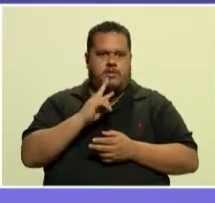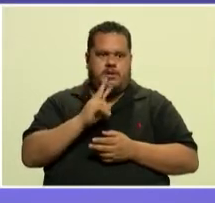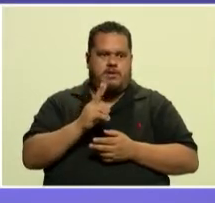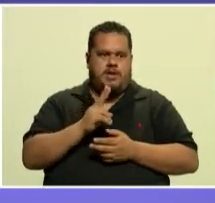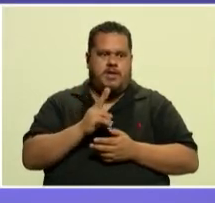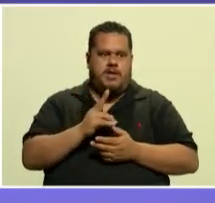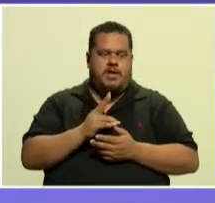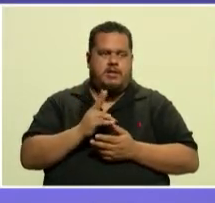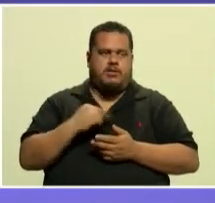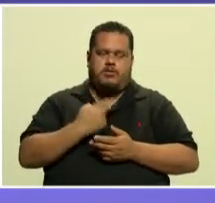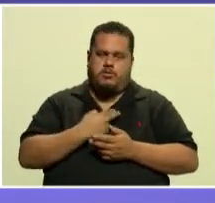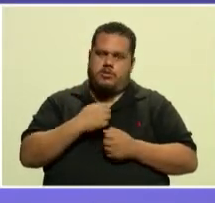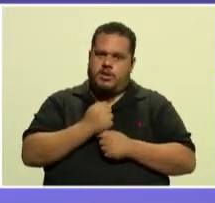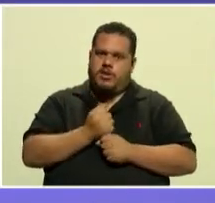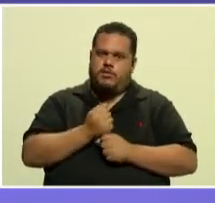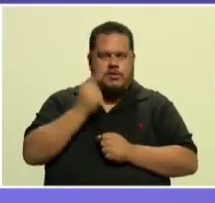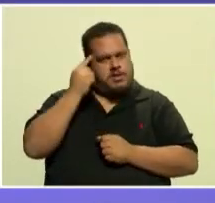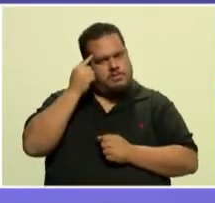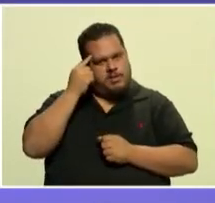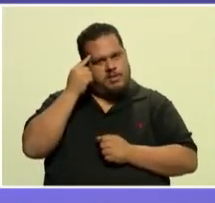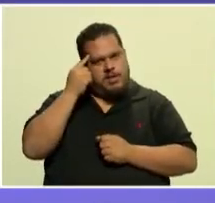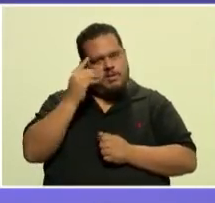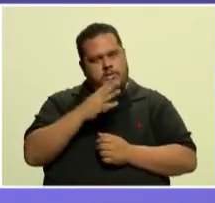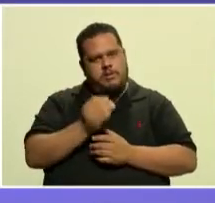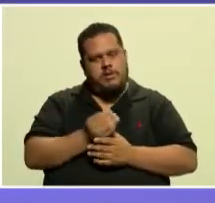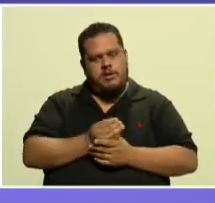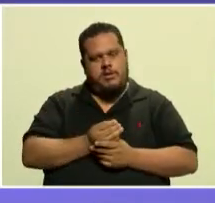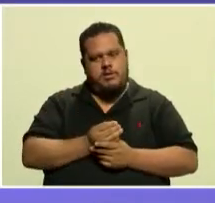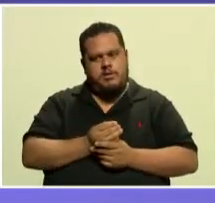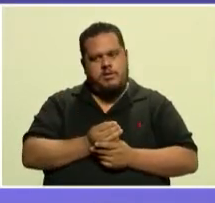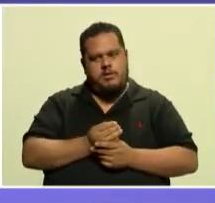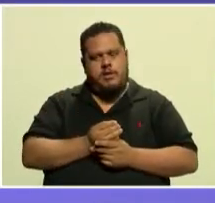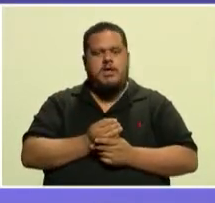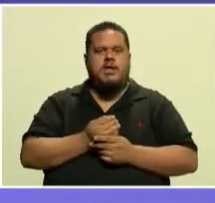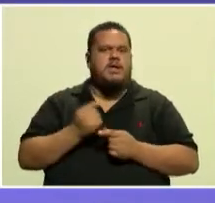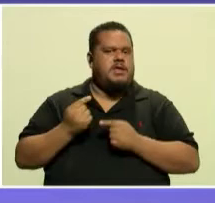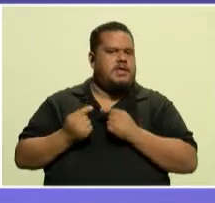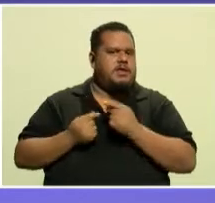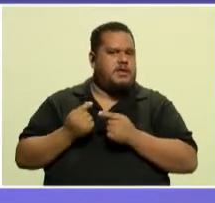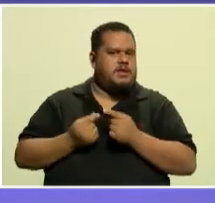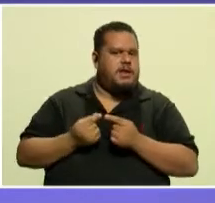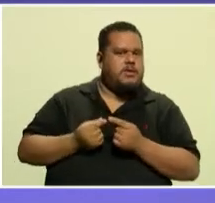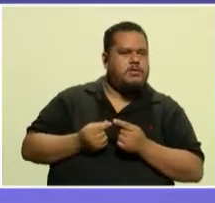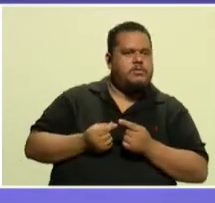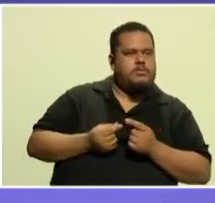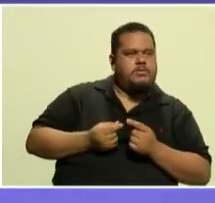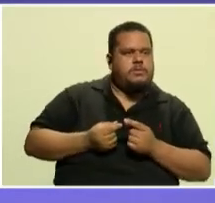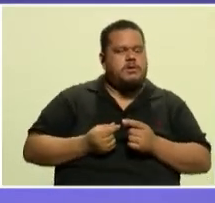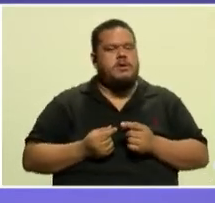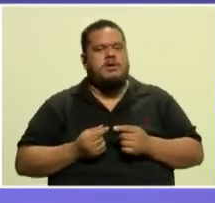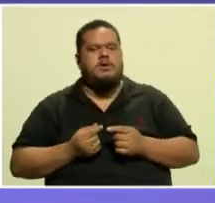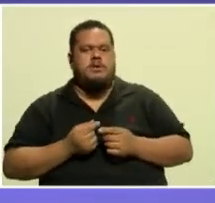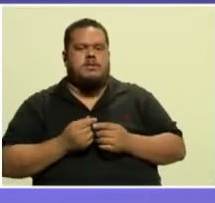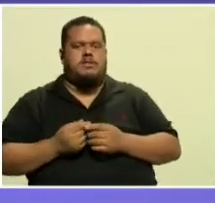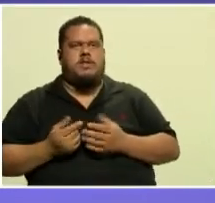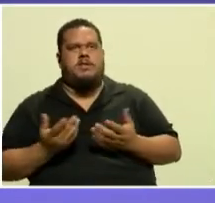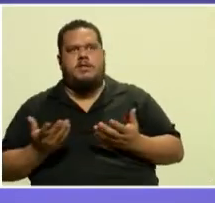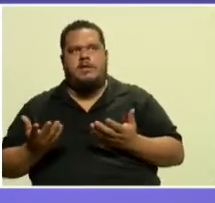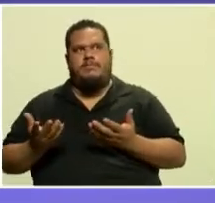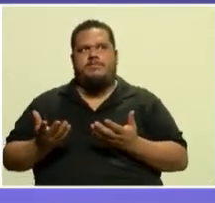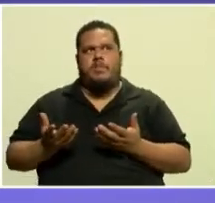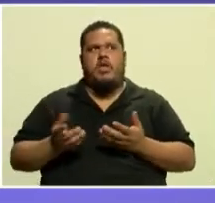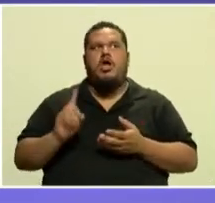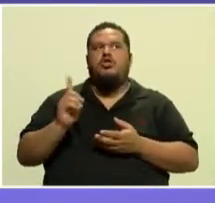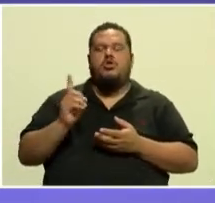que estamos haciendo siempre es pensando y generando desde el contexto, desde